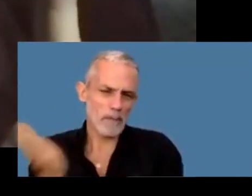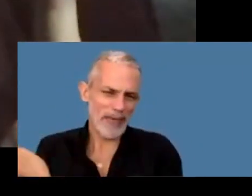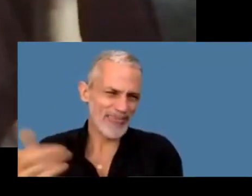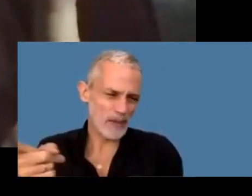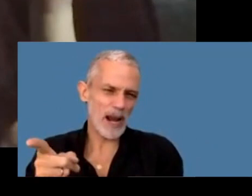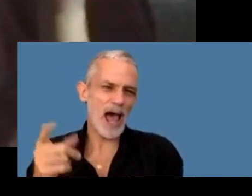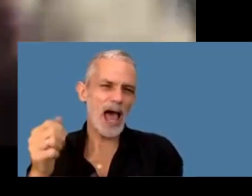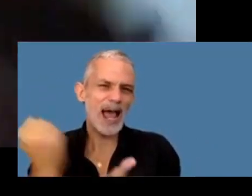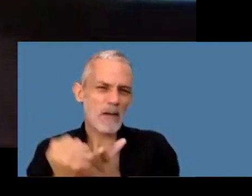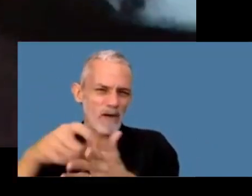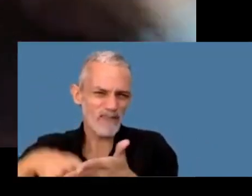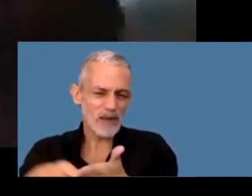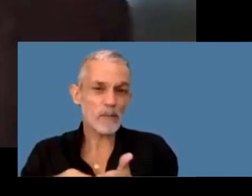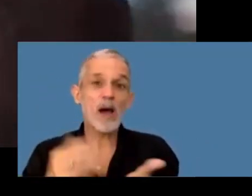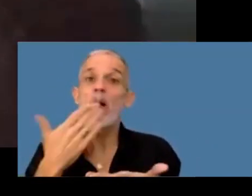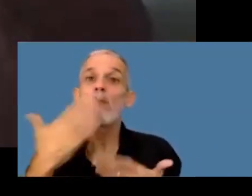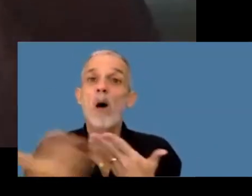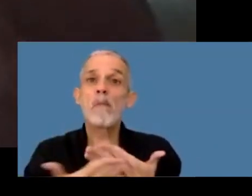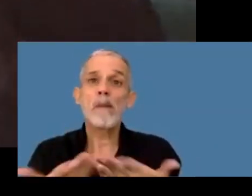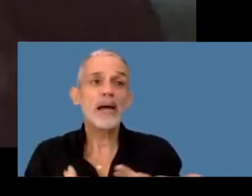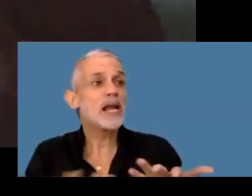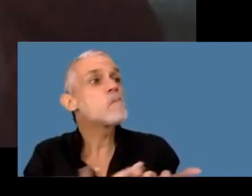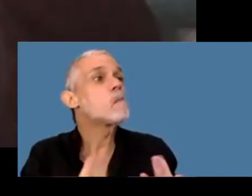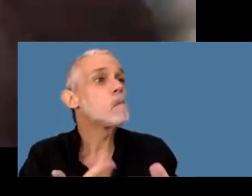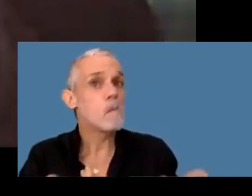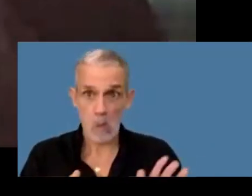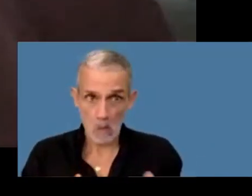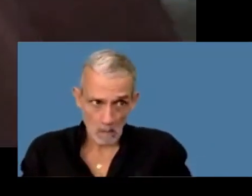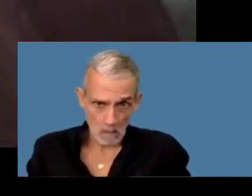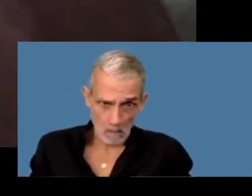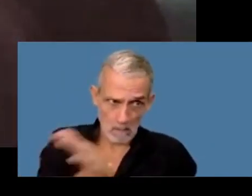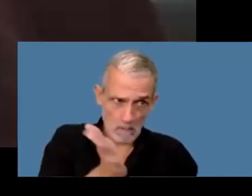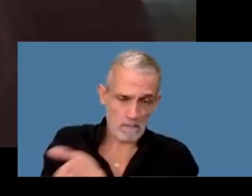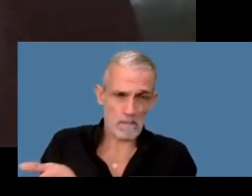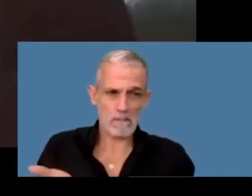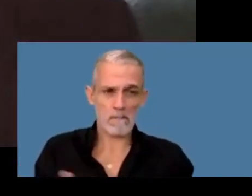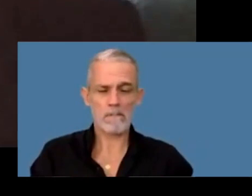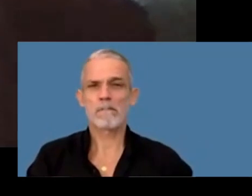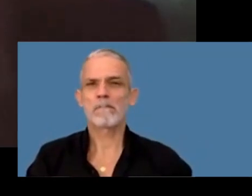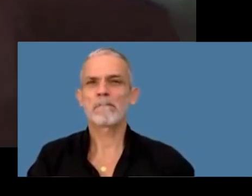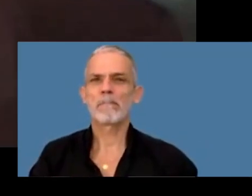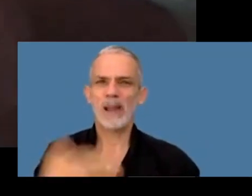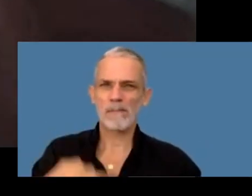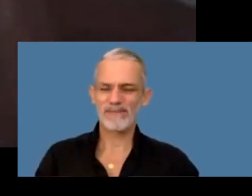de habilitación del proyecto, ¿no?, como su poder de policía por el uso del patrimonio que tiene cualquier municipio. Entonces, hasta que yo no lo